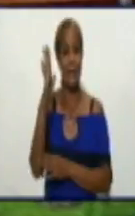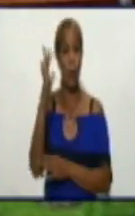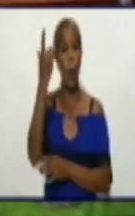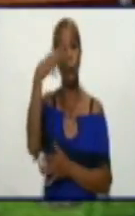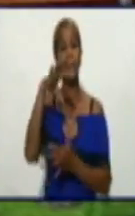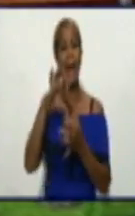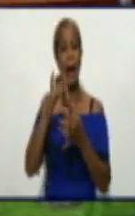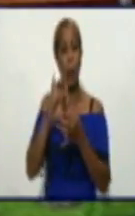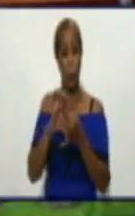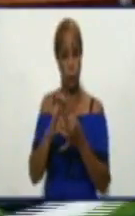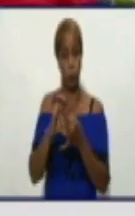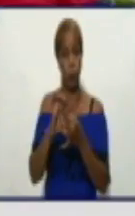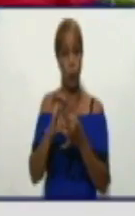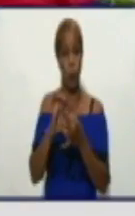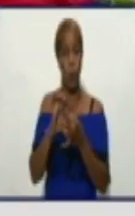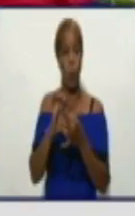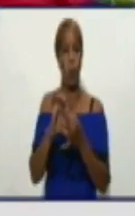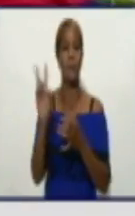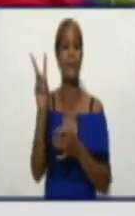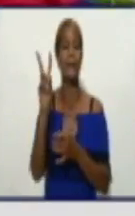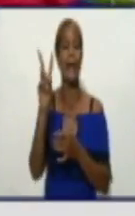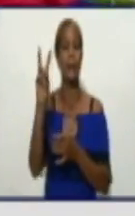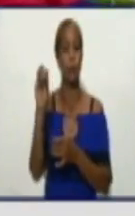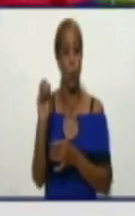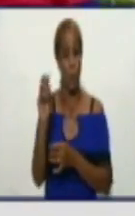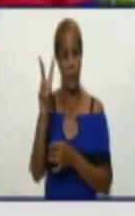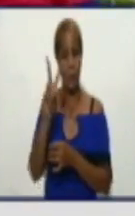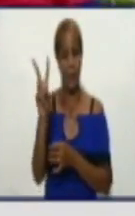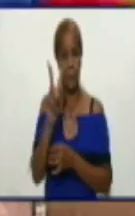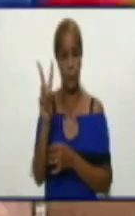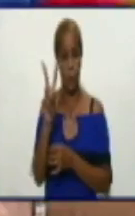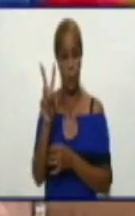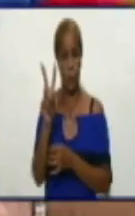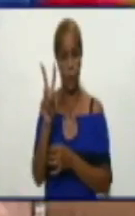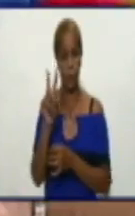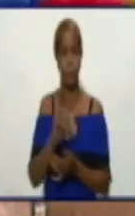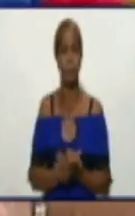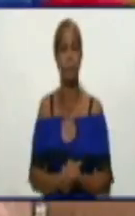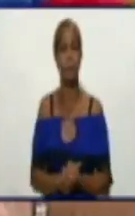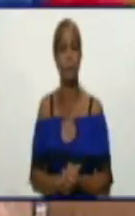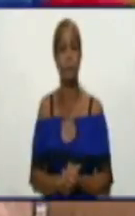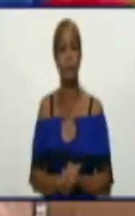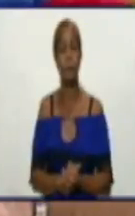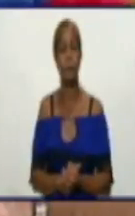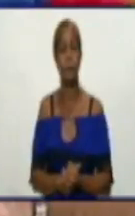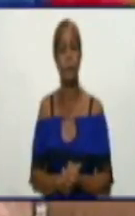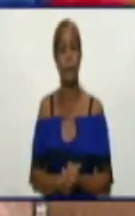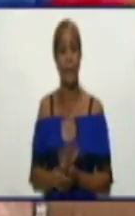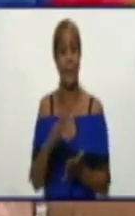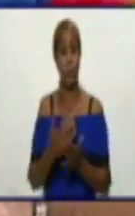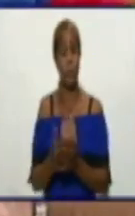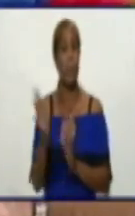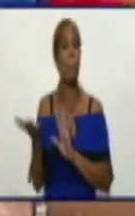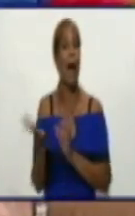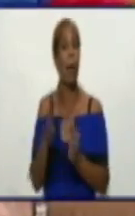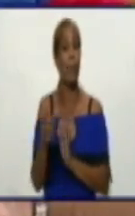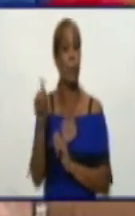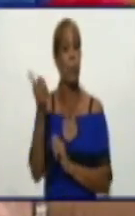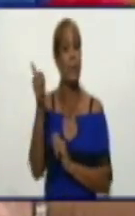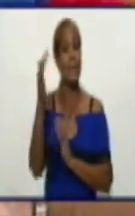el término de 10 meses se va a estar realizando esta revisión técnica, que igualmente que la etapa anterior se hace por convocatoria, se le